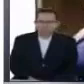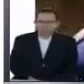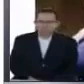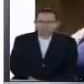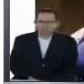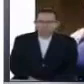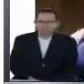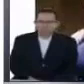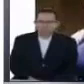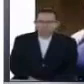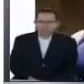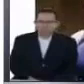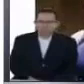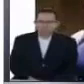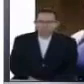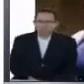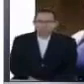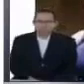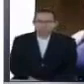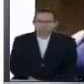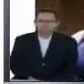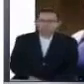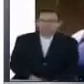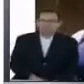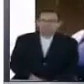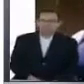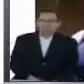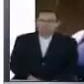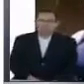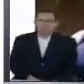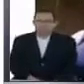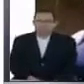¿Lo puedes sustentar tú ante el trono de Jehová lo que dice la verdad?